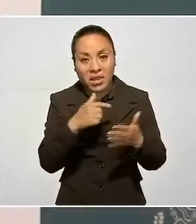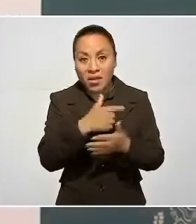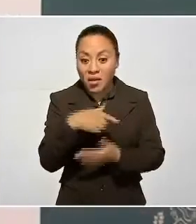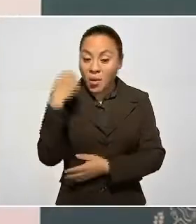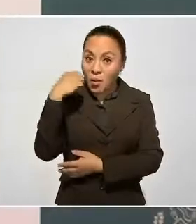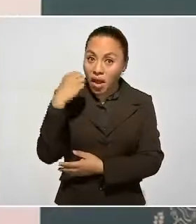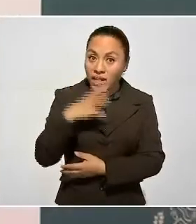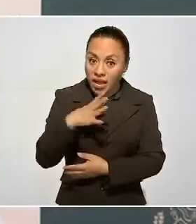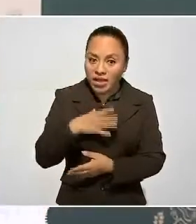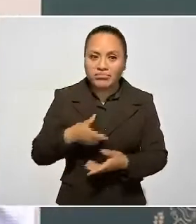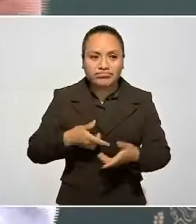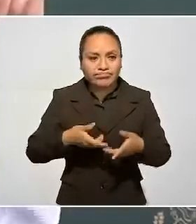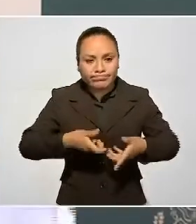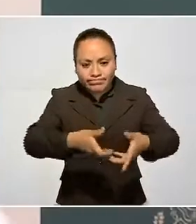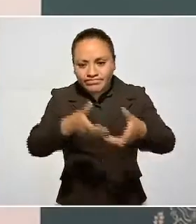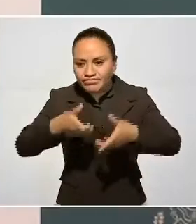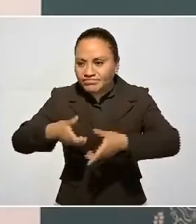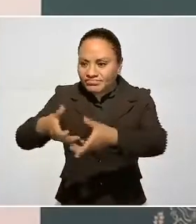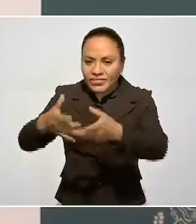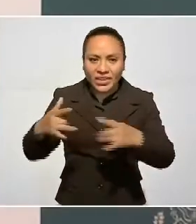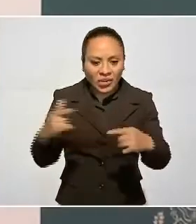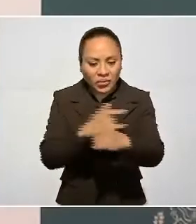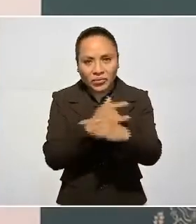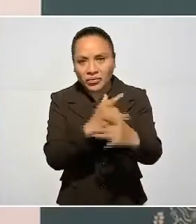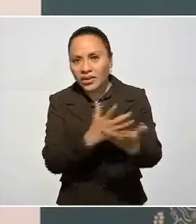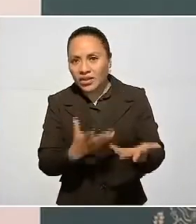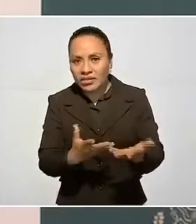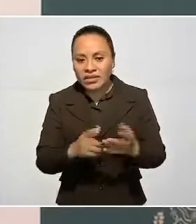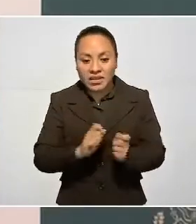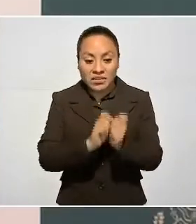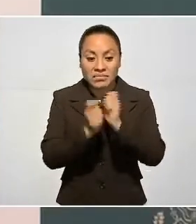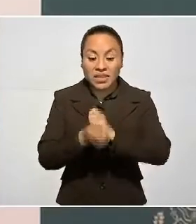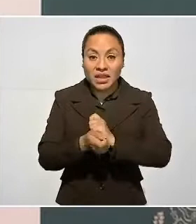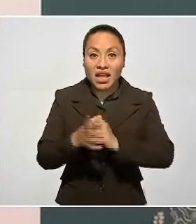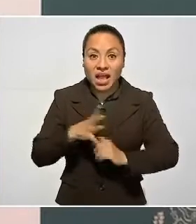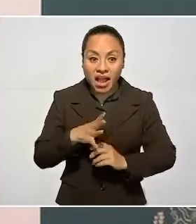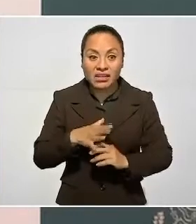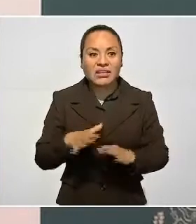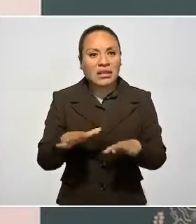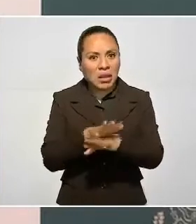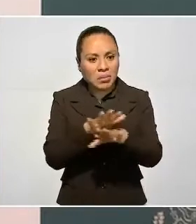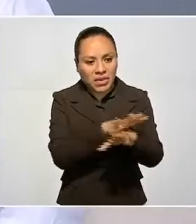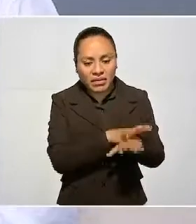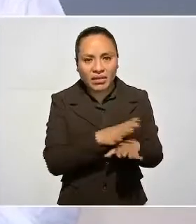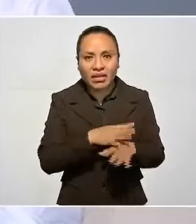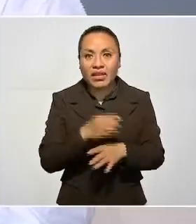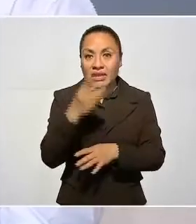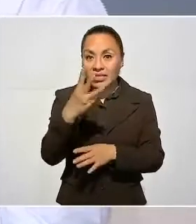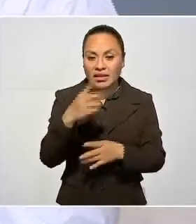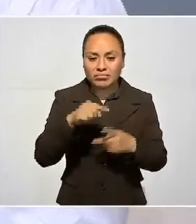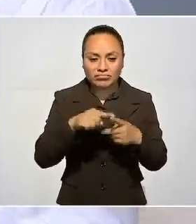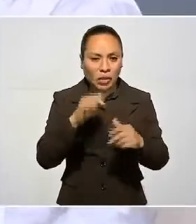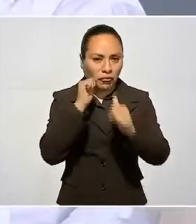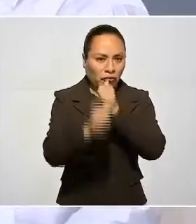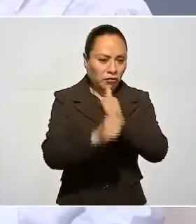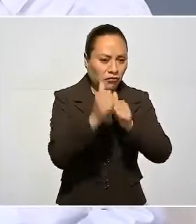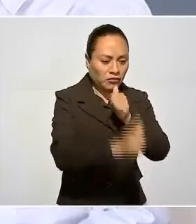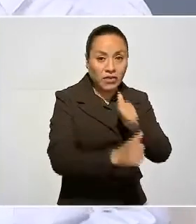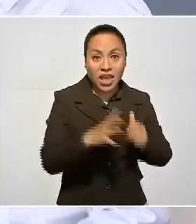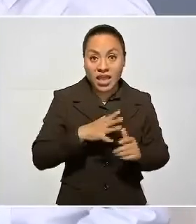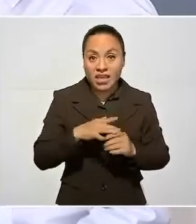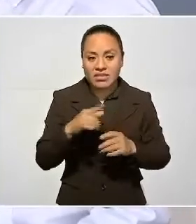tiene ruta y está transformándose con 3 autopistas y el proyecto interoceánico. Porque